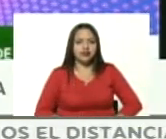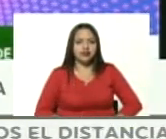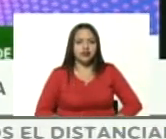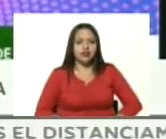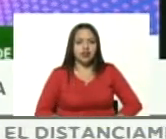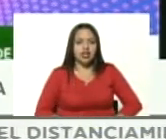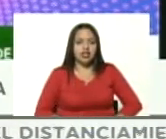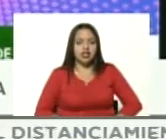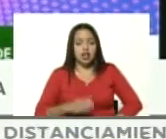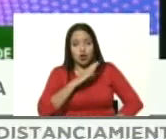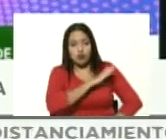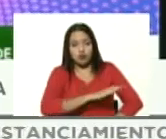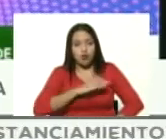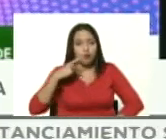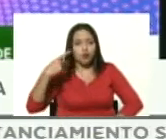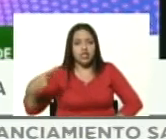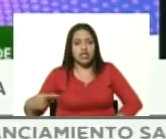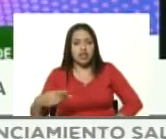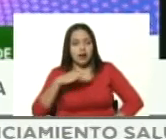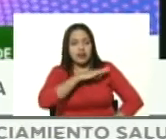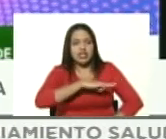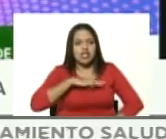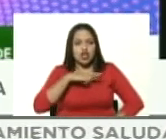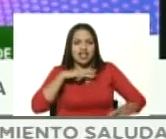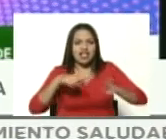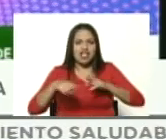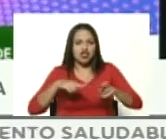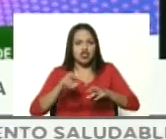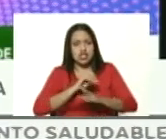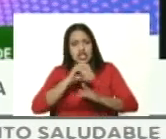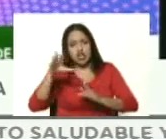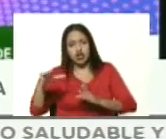Consejo Político de Ministros de Relaciones Exteriores del ALBA